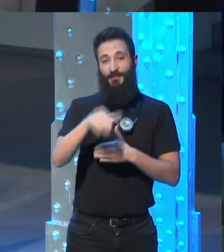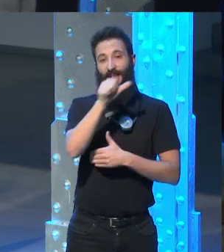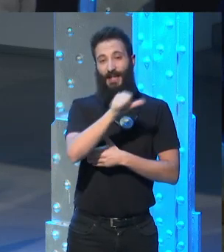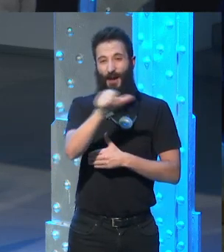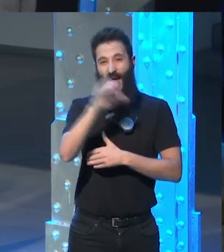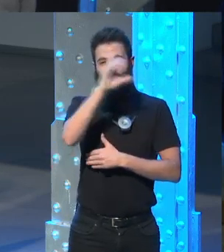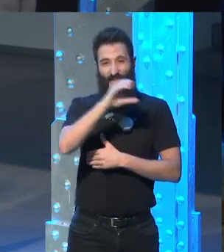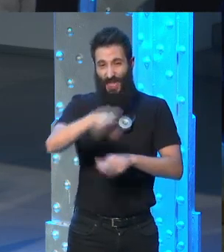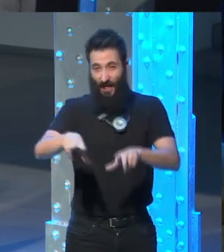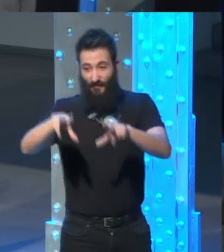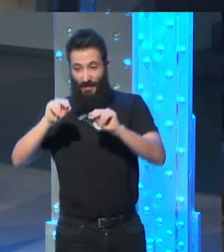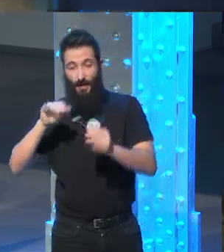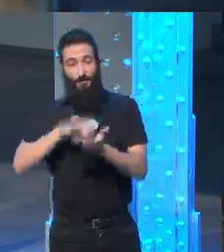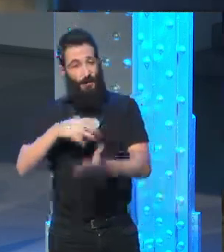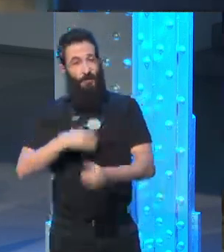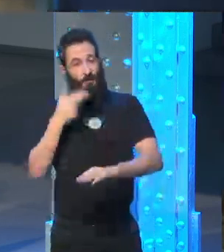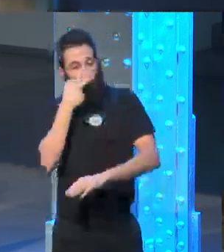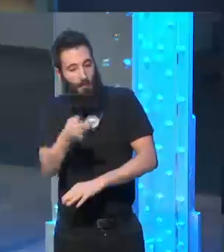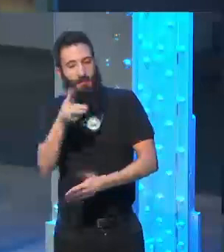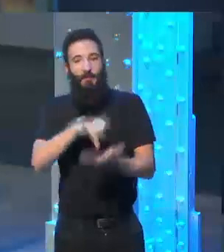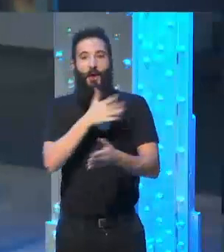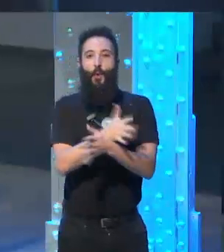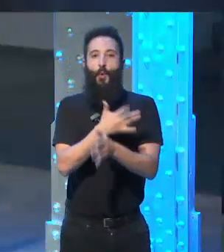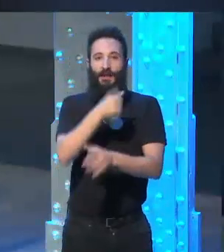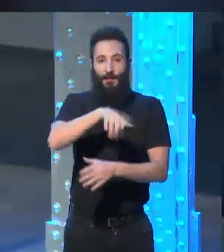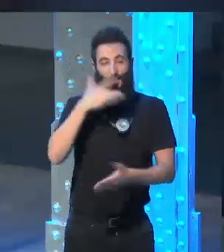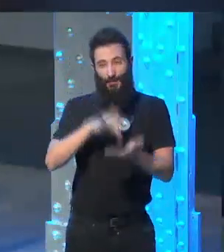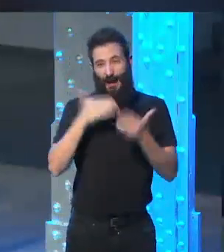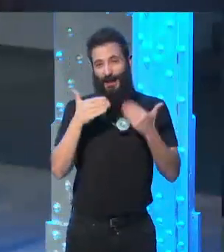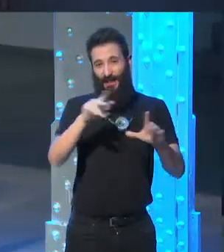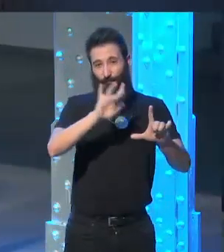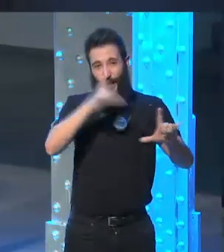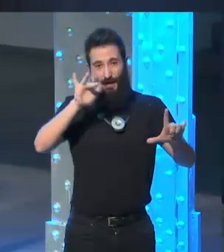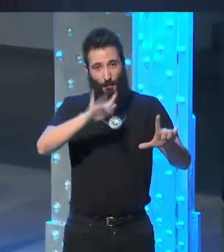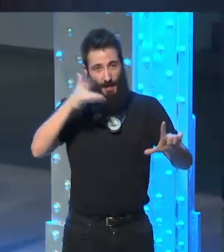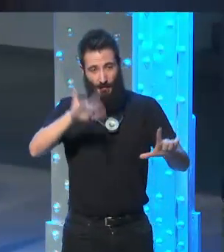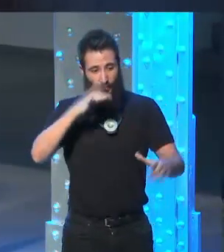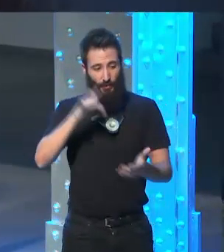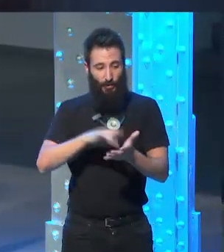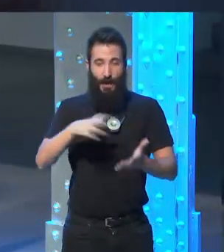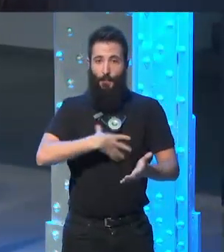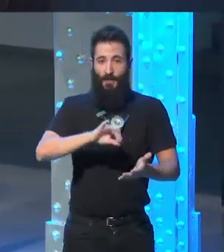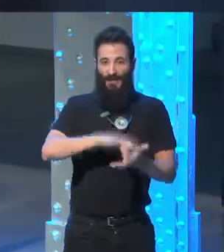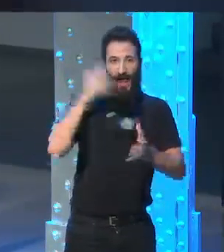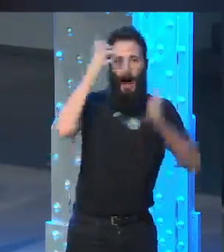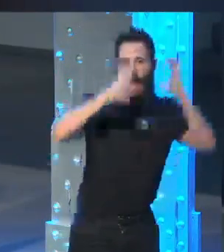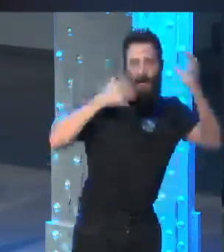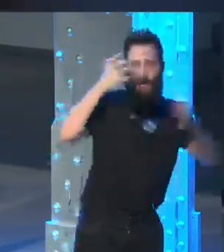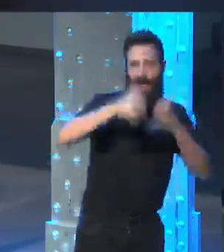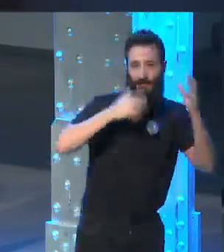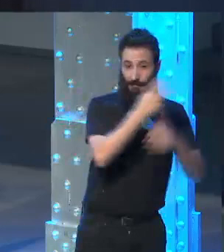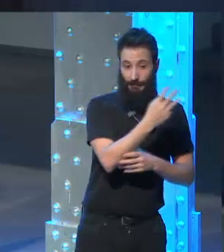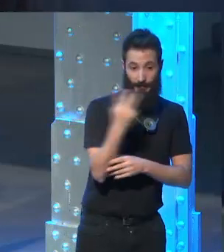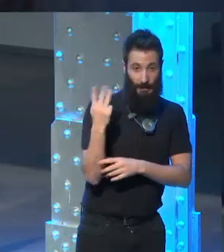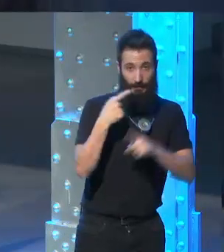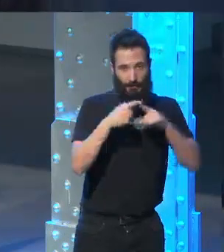Podéis visitarlas y podéis jugar con esta obra porque es interactiva. Podéis ir cambiando vosotros el animal, los 3 animales